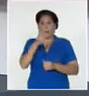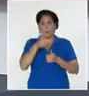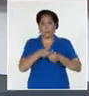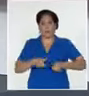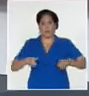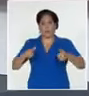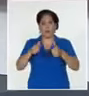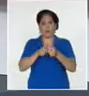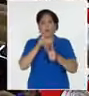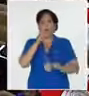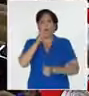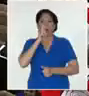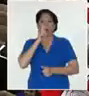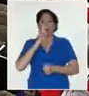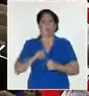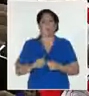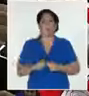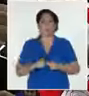los CDR.